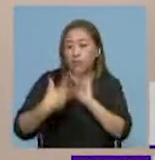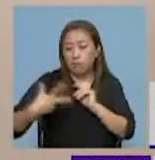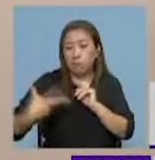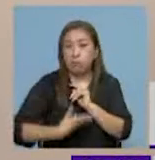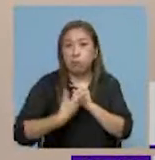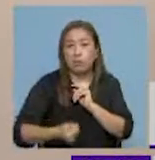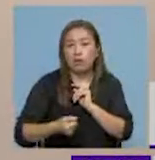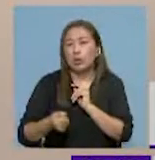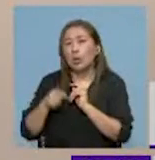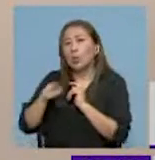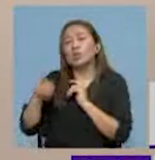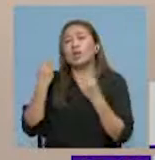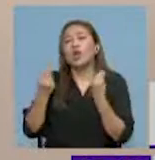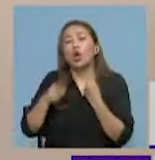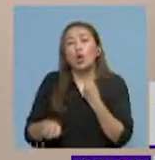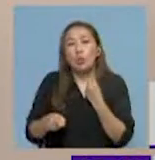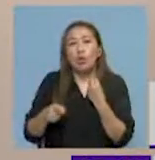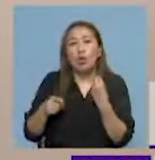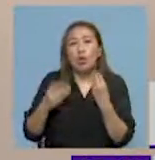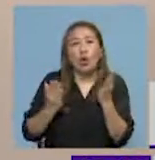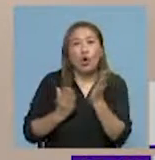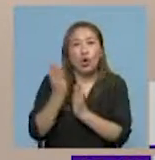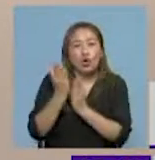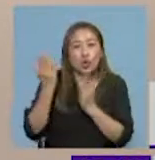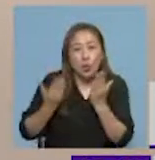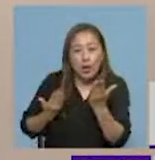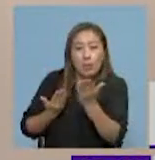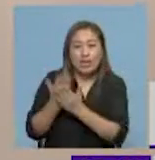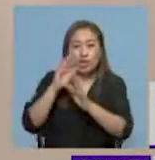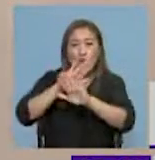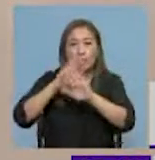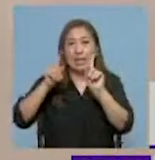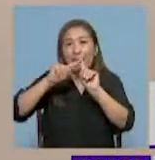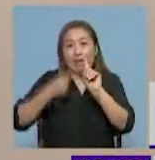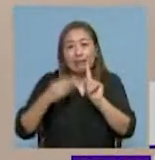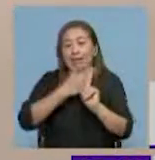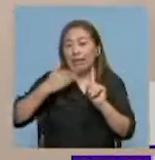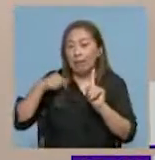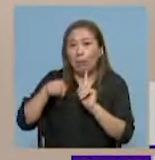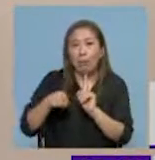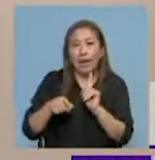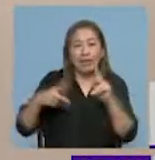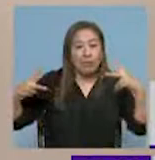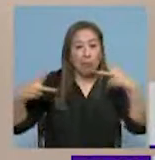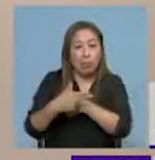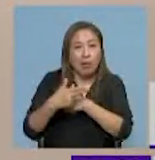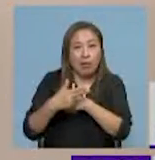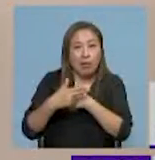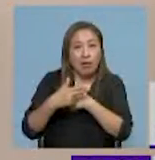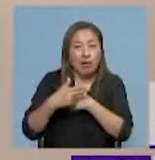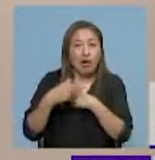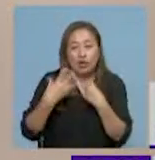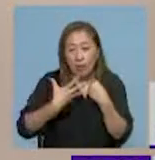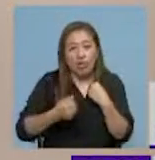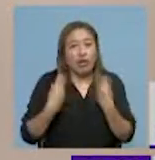tomar la determinación de finalmente darle lugar al pedido de la niña y también de la madre no de interrumpir el embarazo bueno